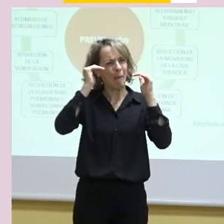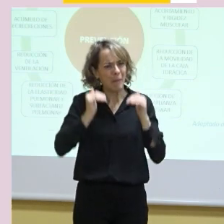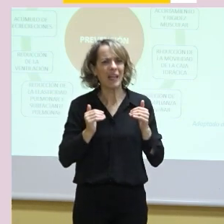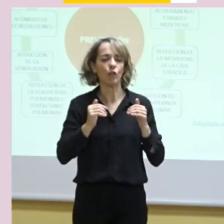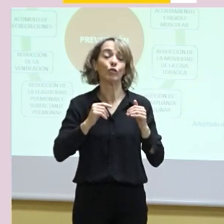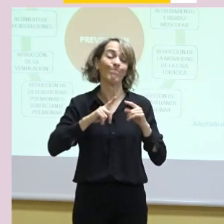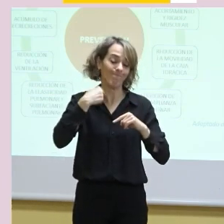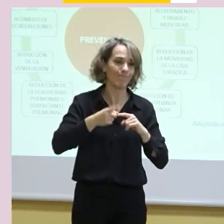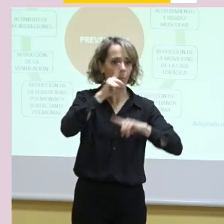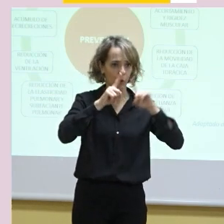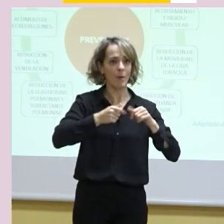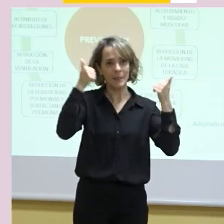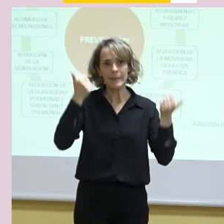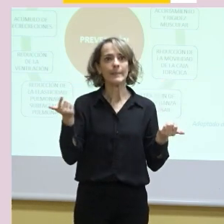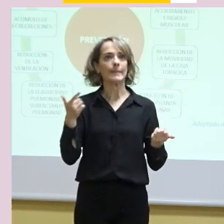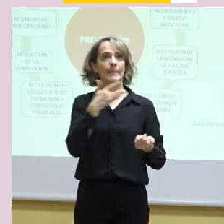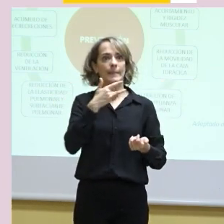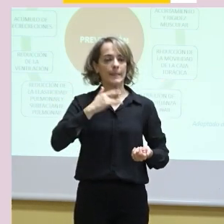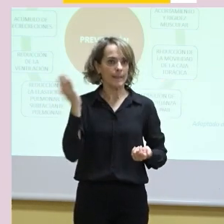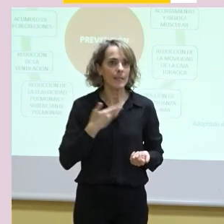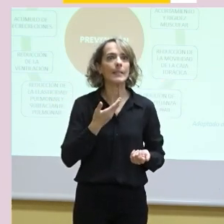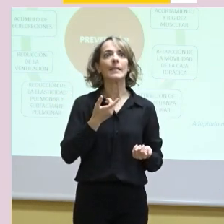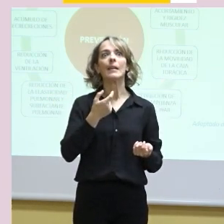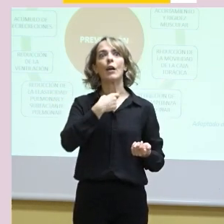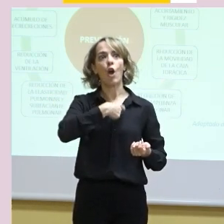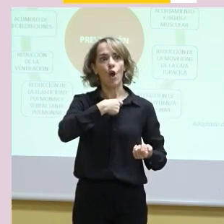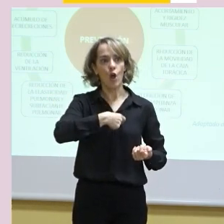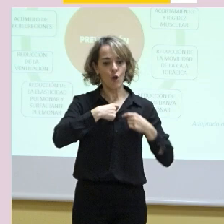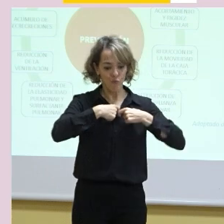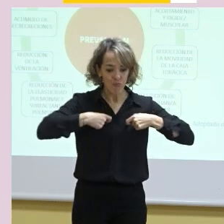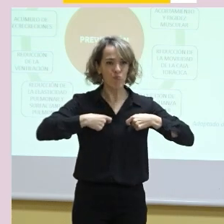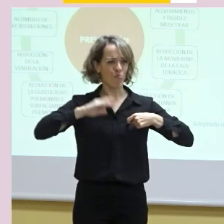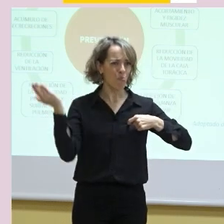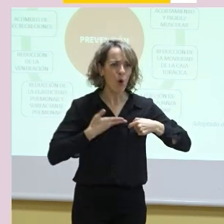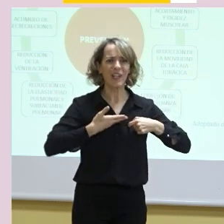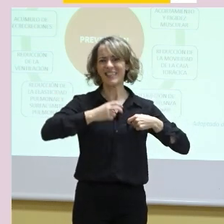ser neumonías, bronquitis, bronquiolitis, etcétera. Entonces,